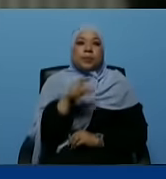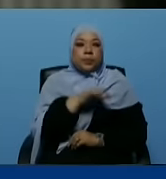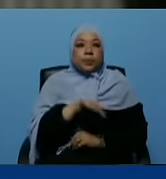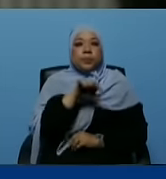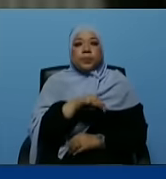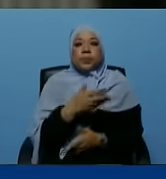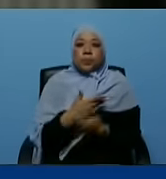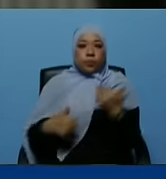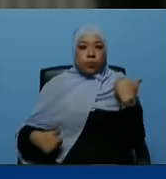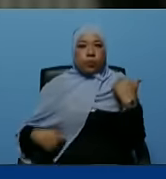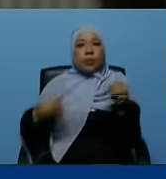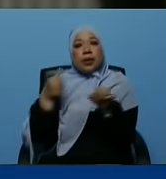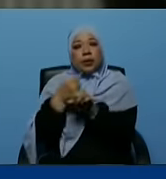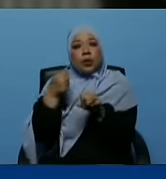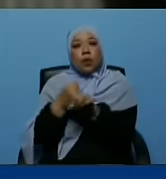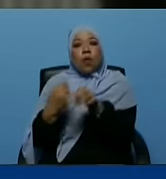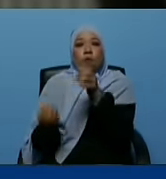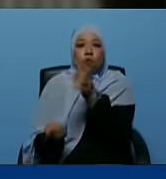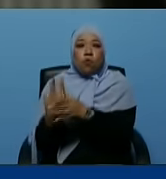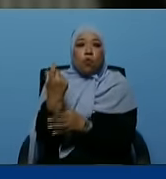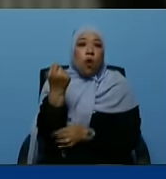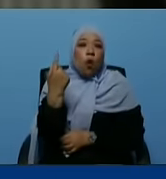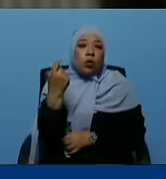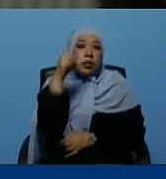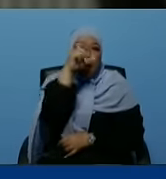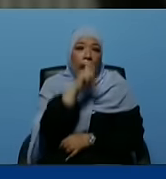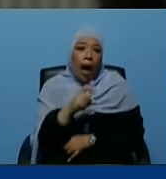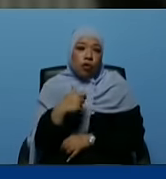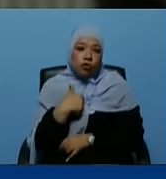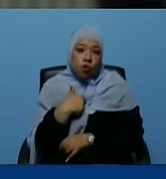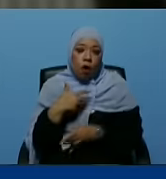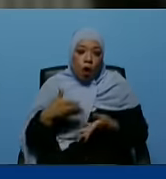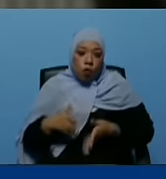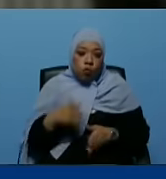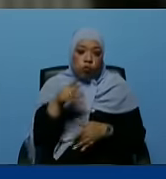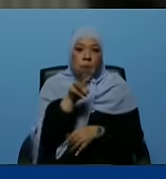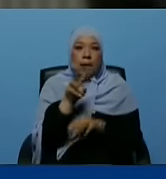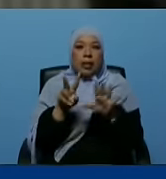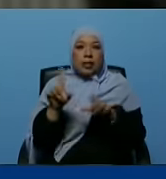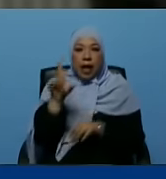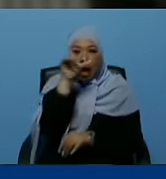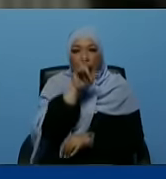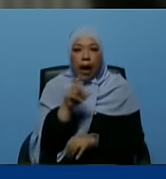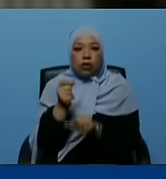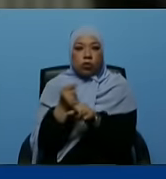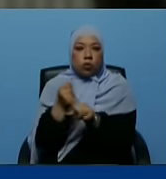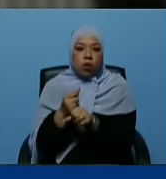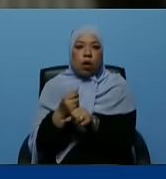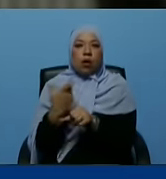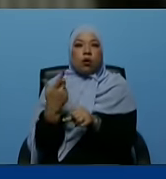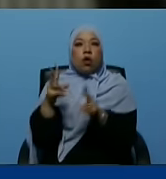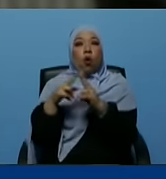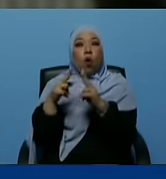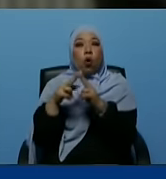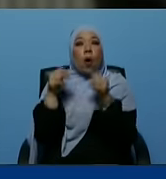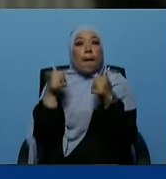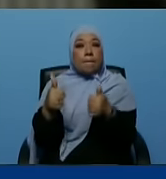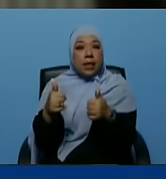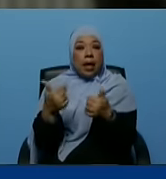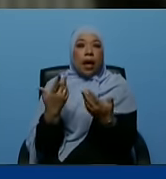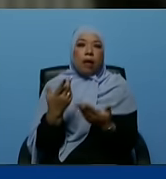realmente yo trabajo con flores los 11 años. Tengo 26 años trabajando con flores, conozco bastante bien la